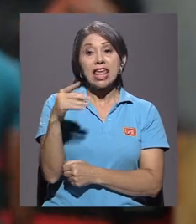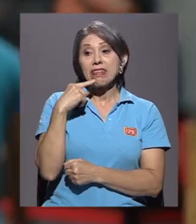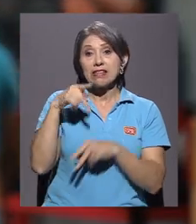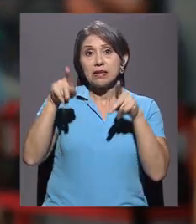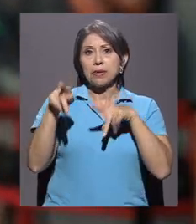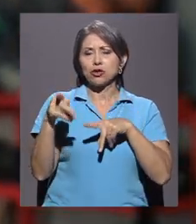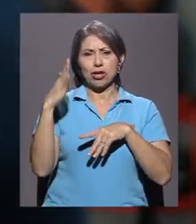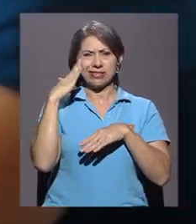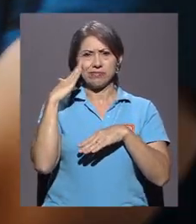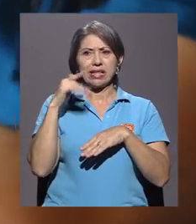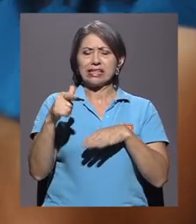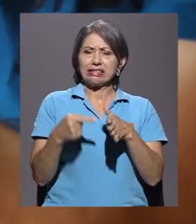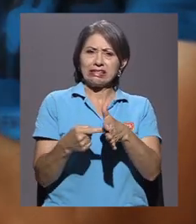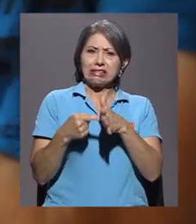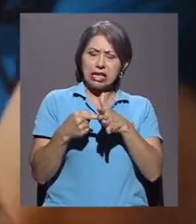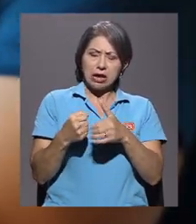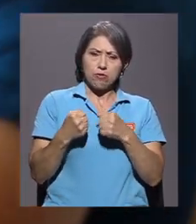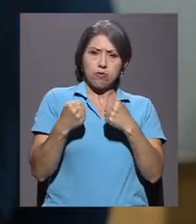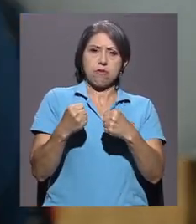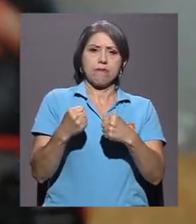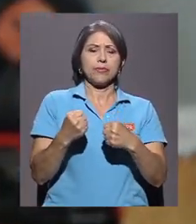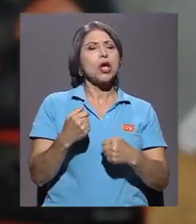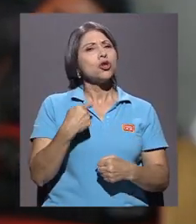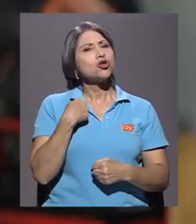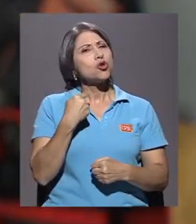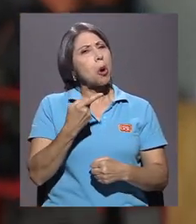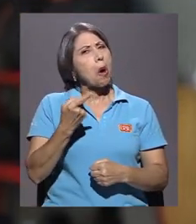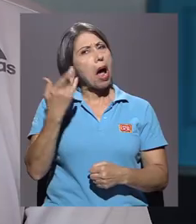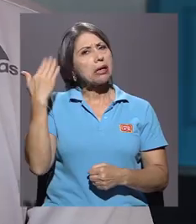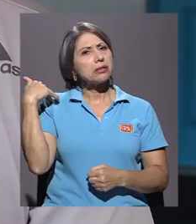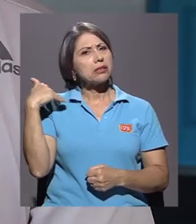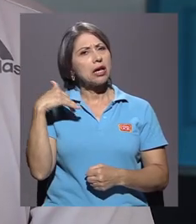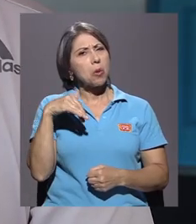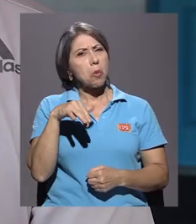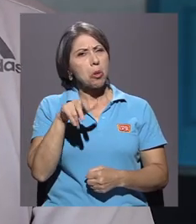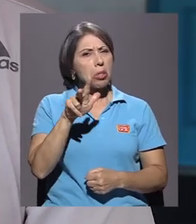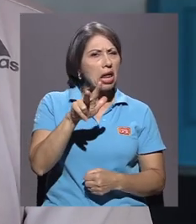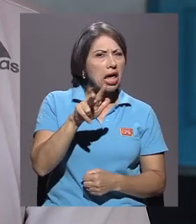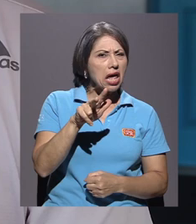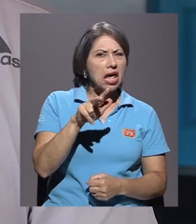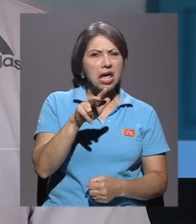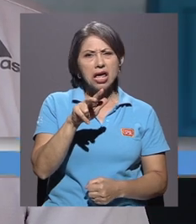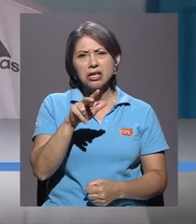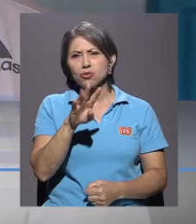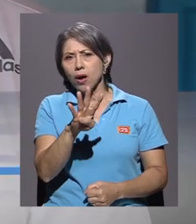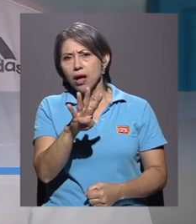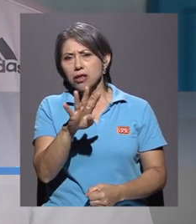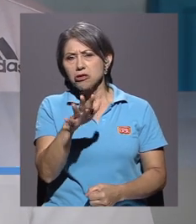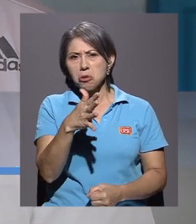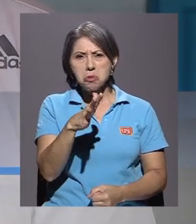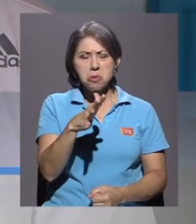alto rendimiento. Yo estoy desde hace como unos 3, 4 meses, 5 meses, por ahí.